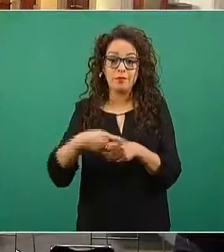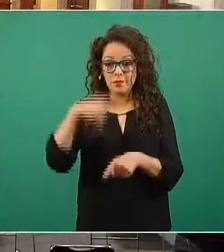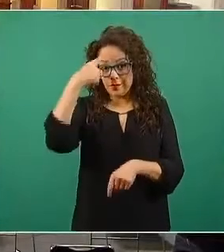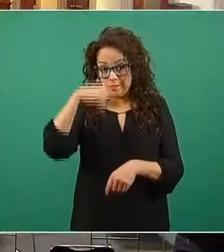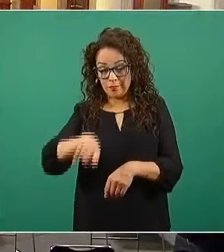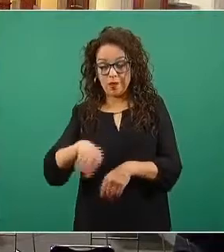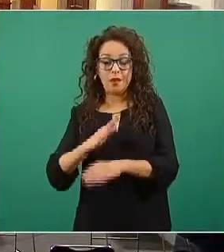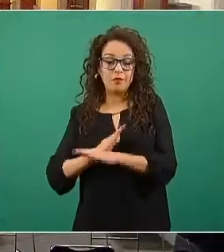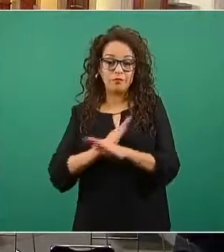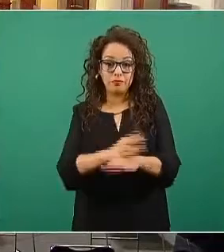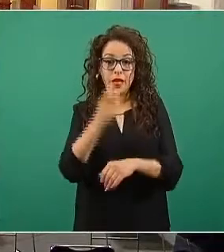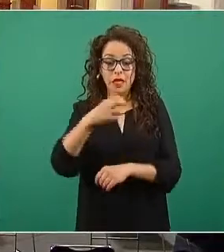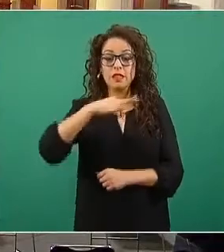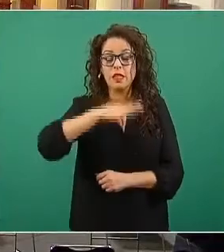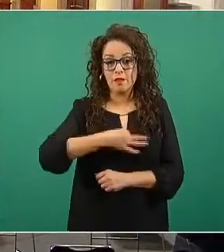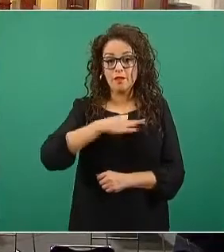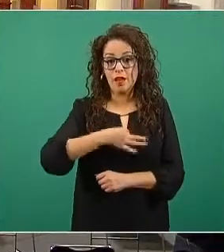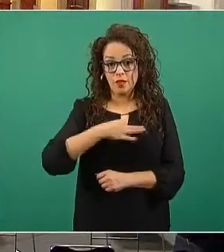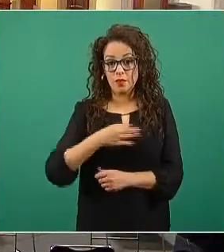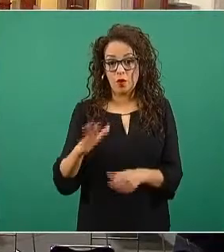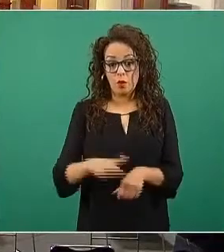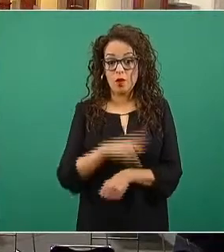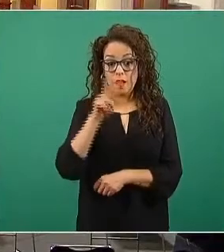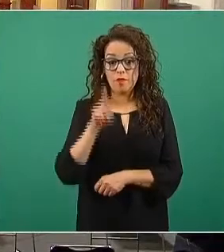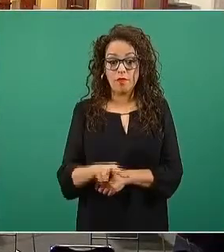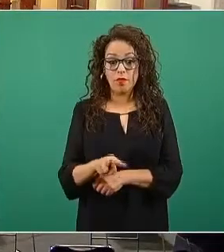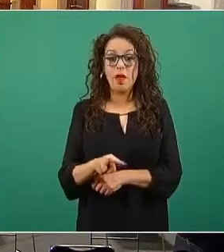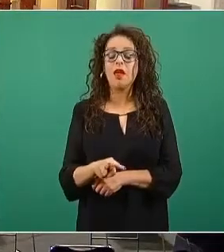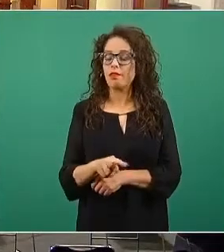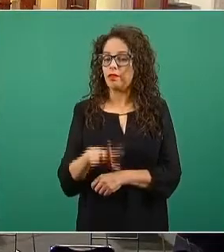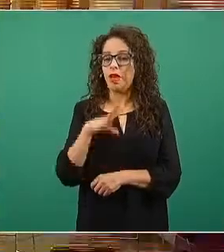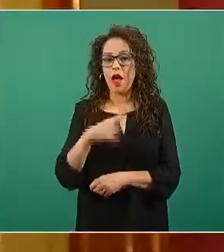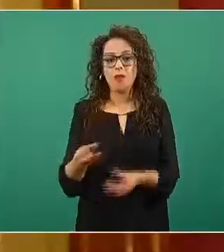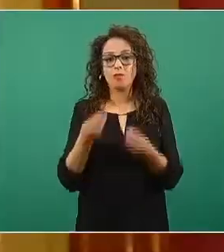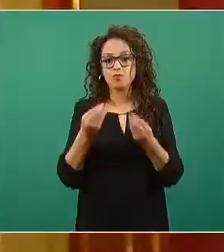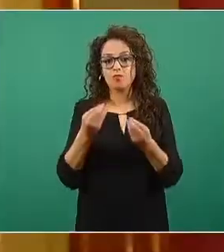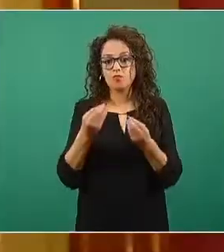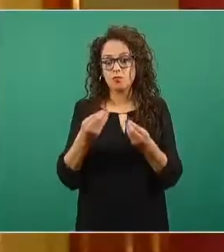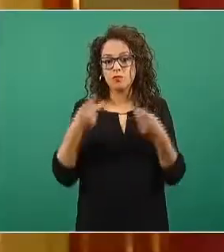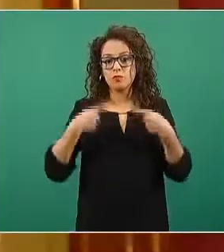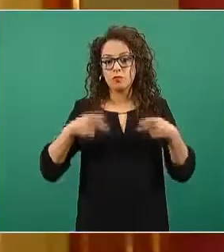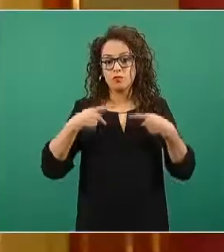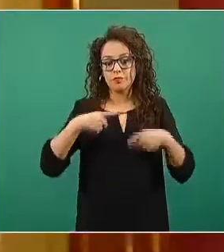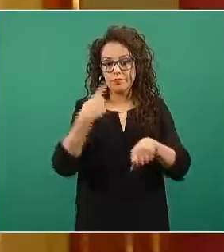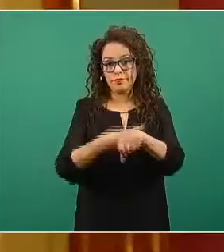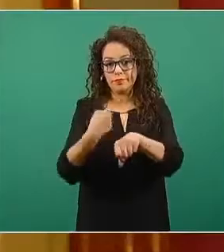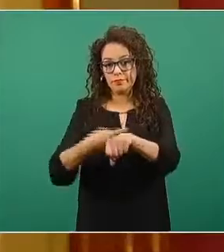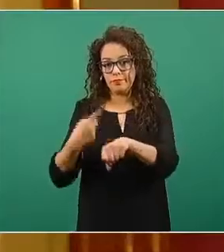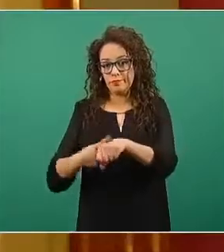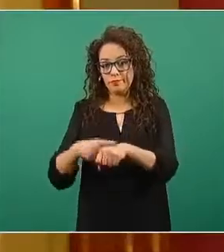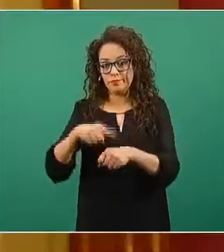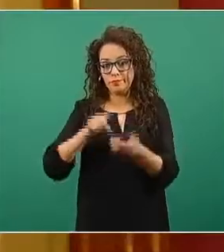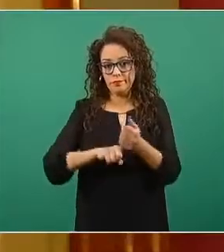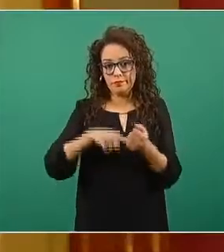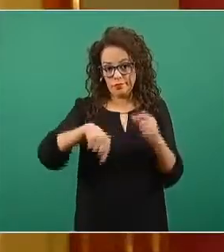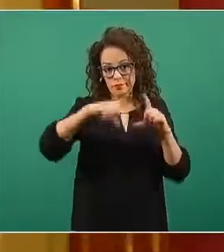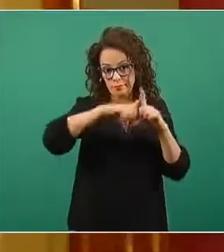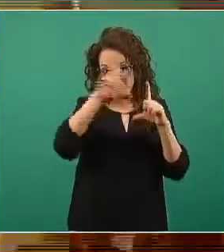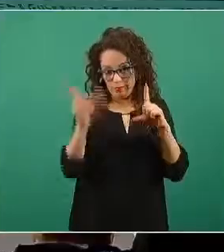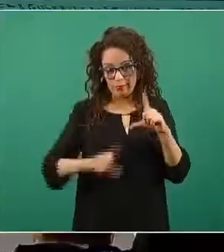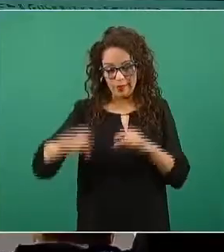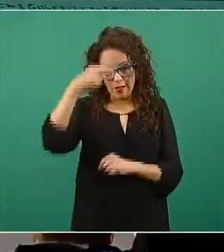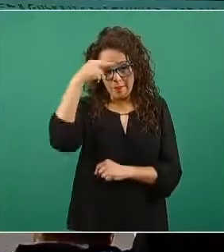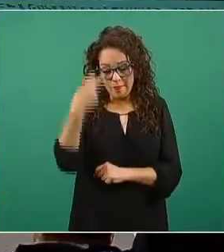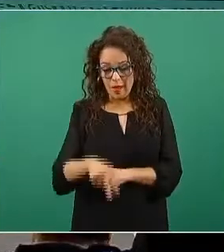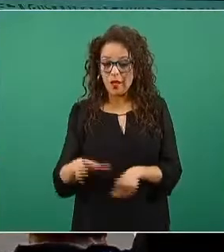infecciones también que llegan a tener una carga importante de enfermedad a nivel nacional. ¿Y por qué es importante que